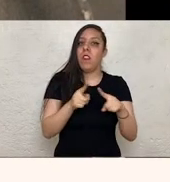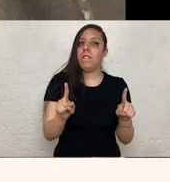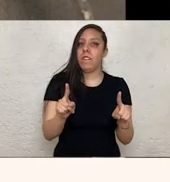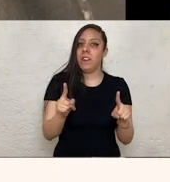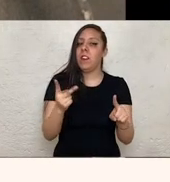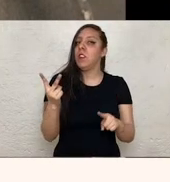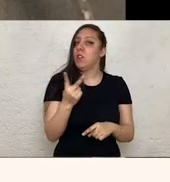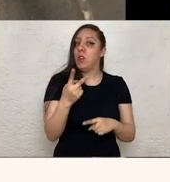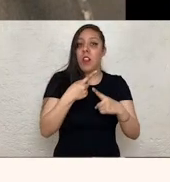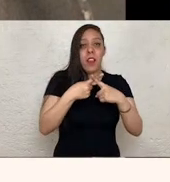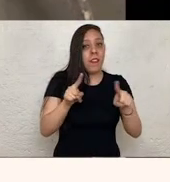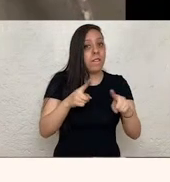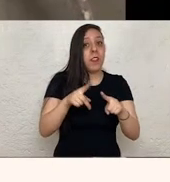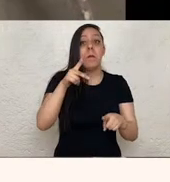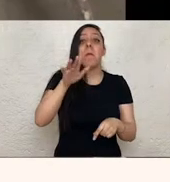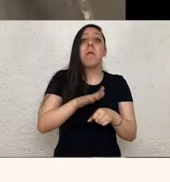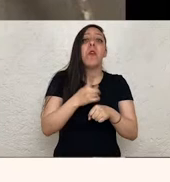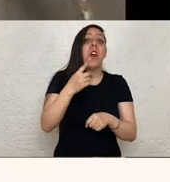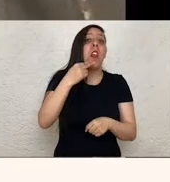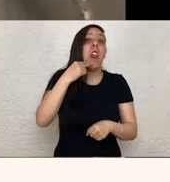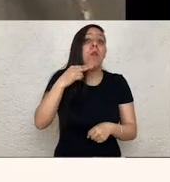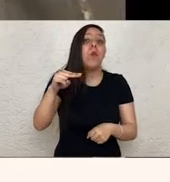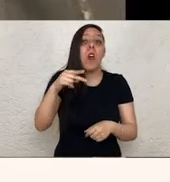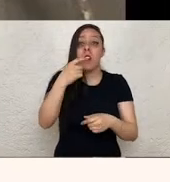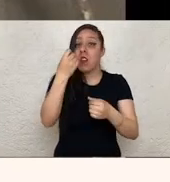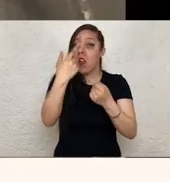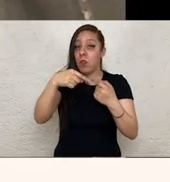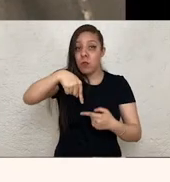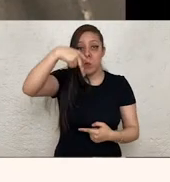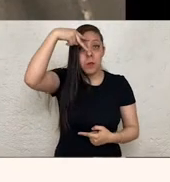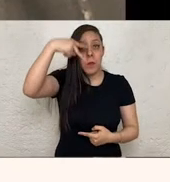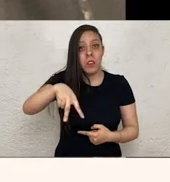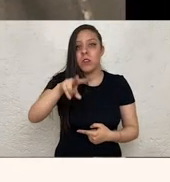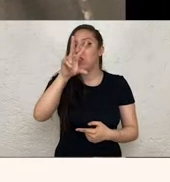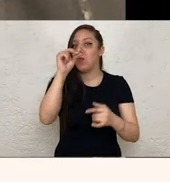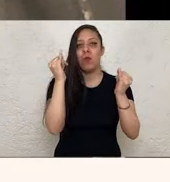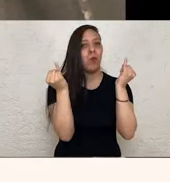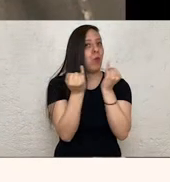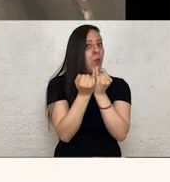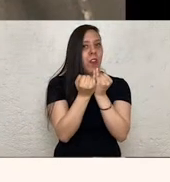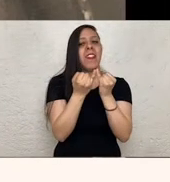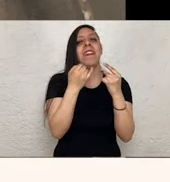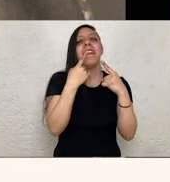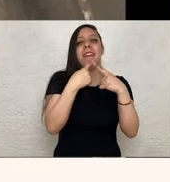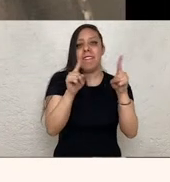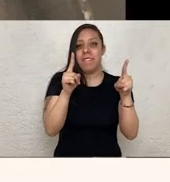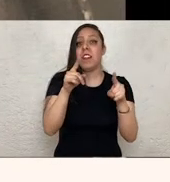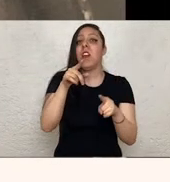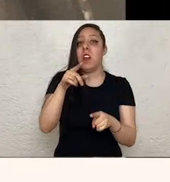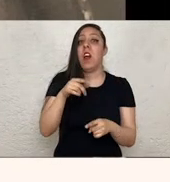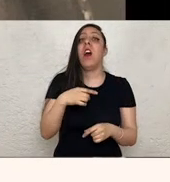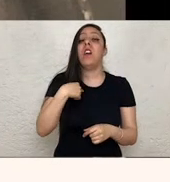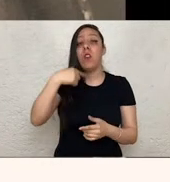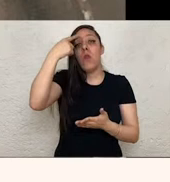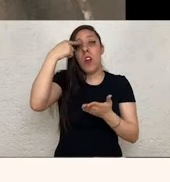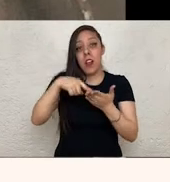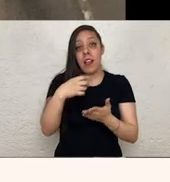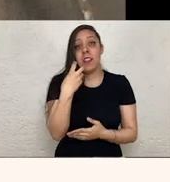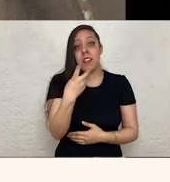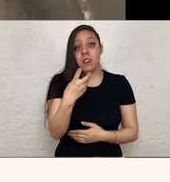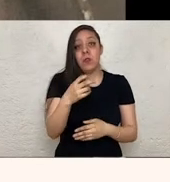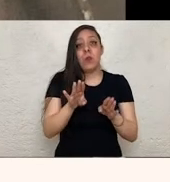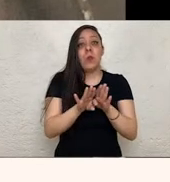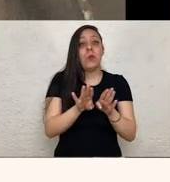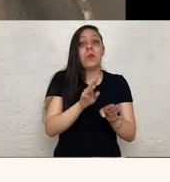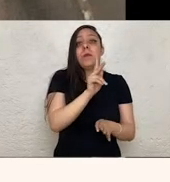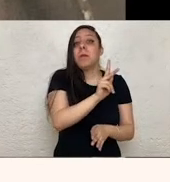a la gente náhuatl de México. Claro que no son, obviamente. Pero me parece que comparten algo